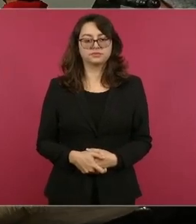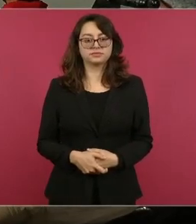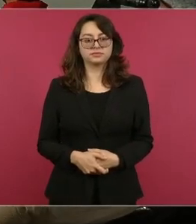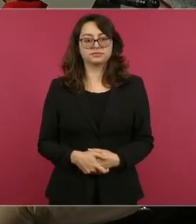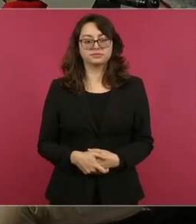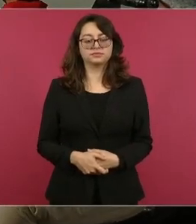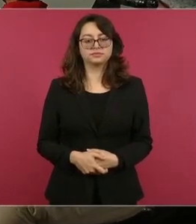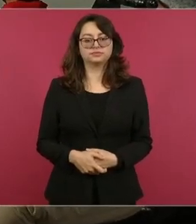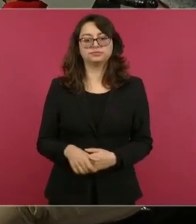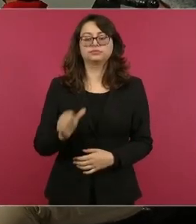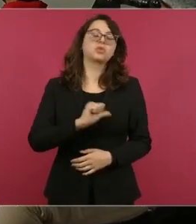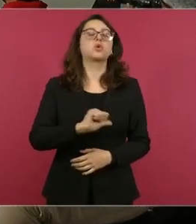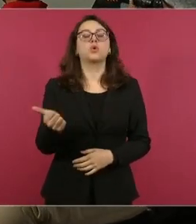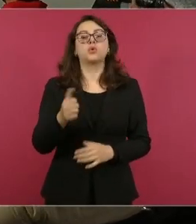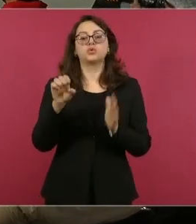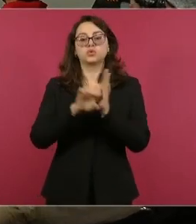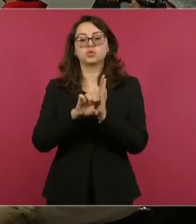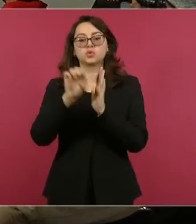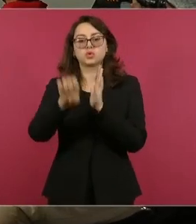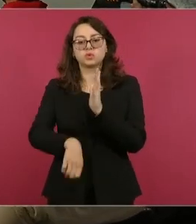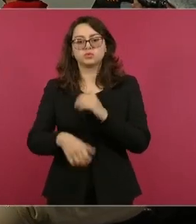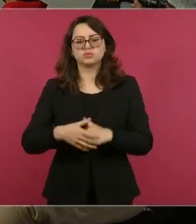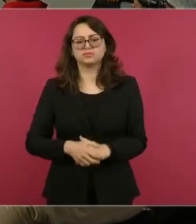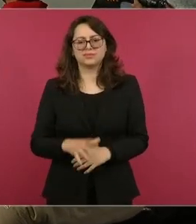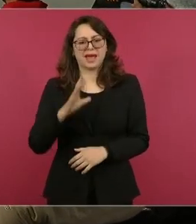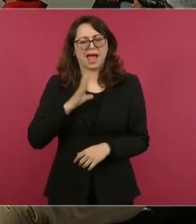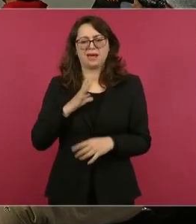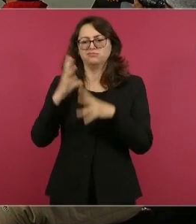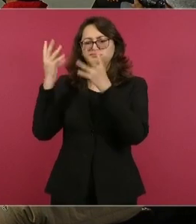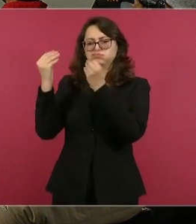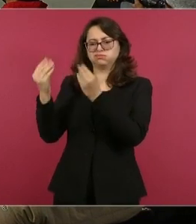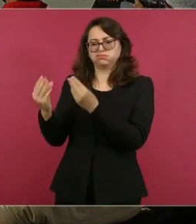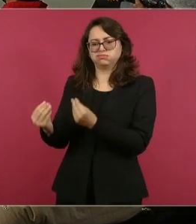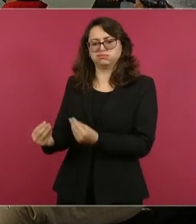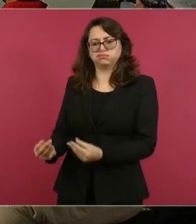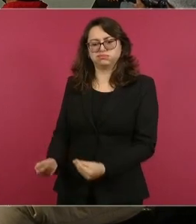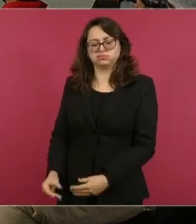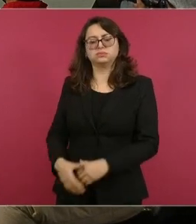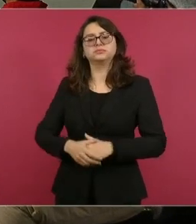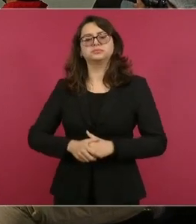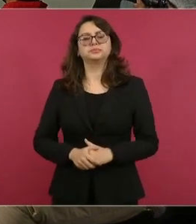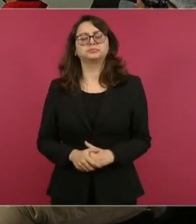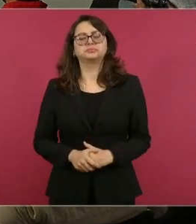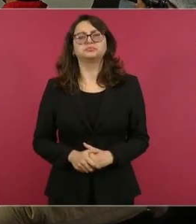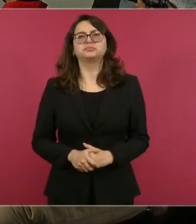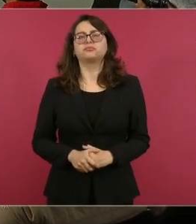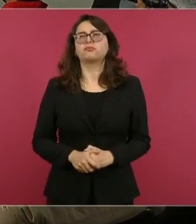Otro ejemplo, tengo muchísimos. ¿Qué hubiese pasado